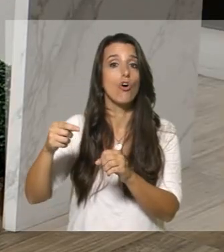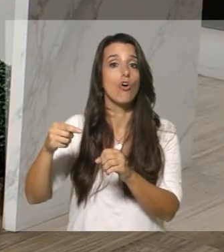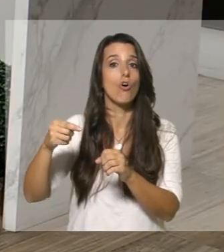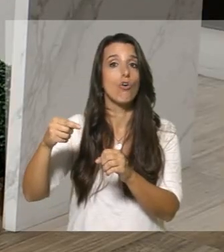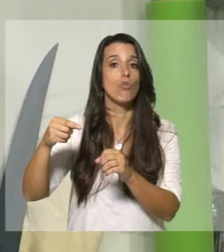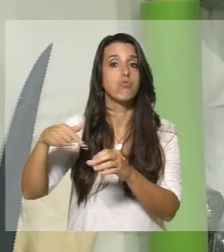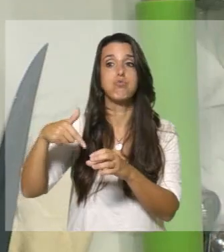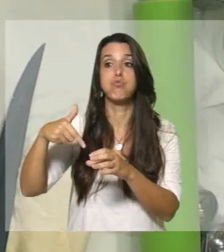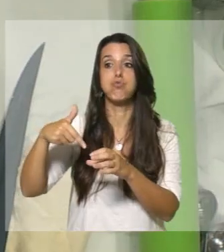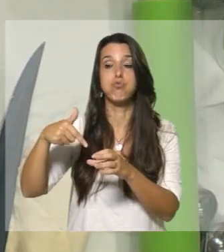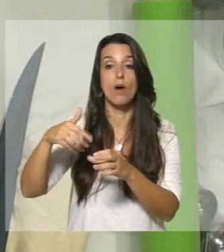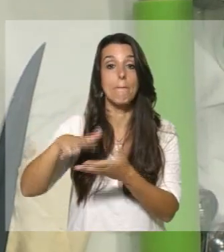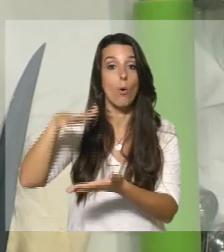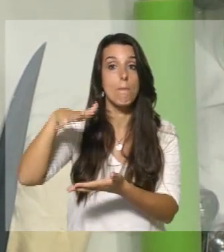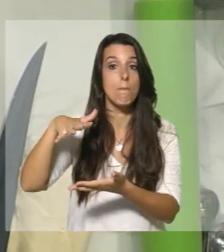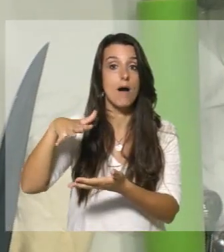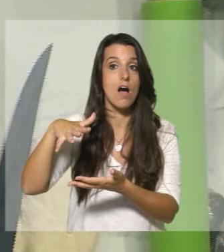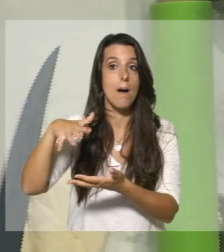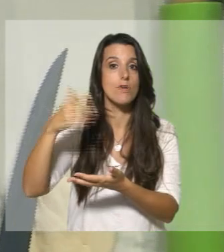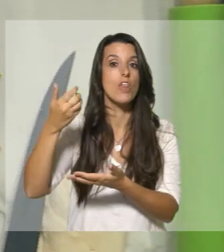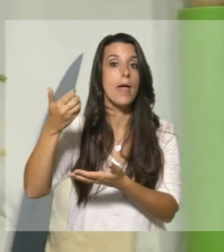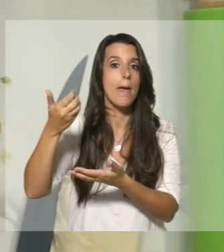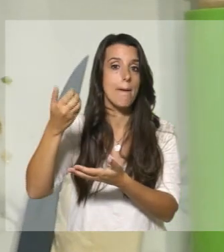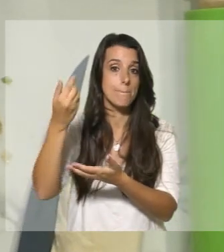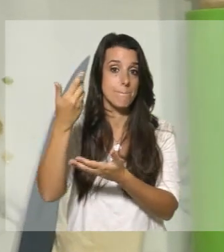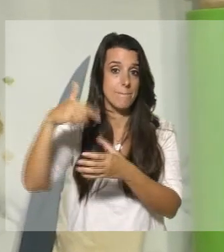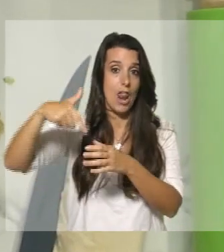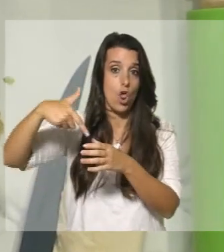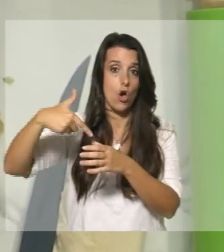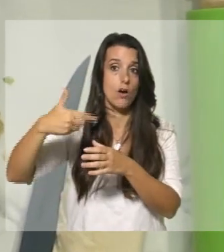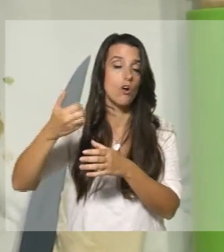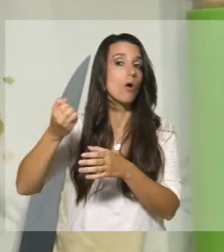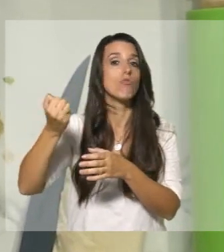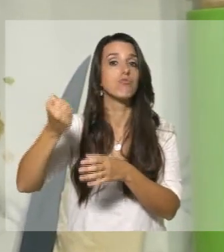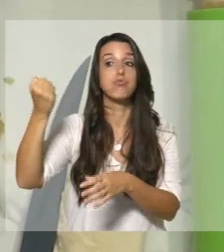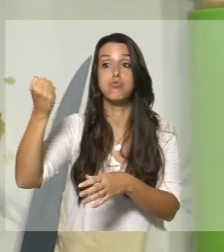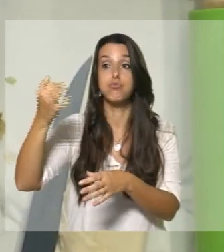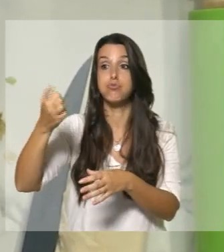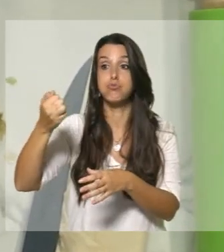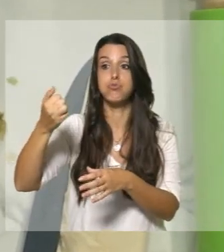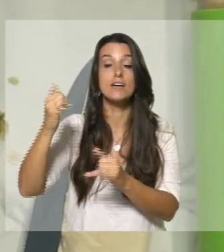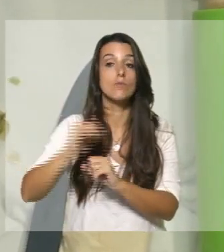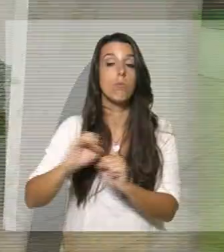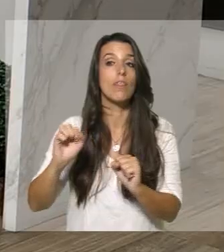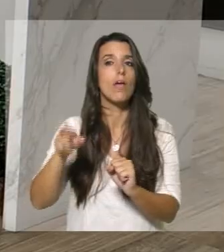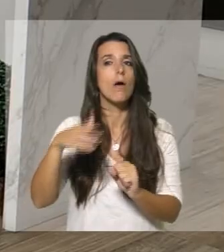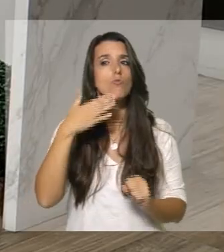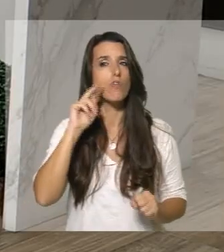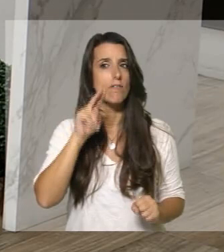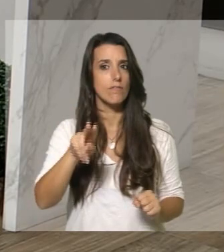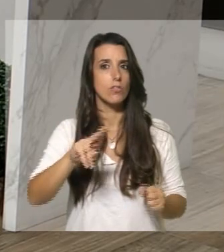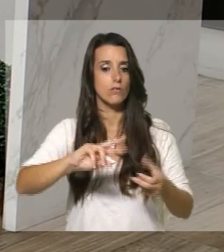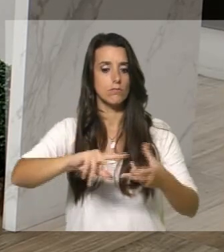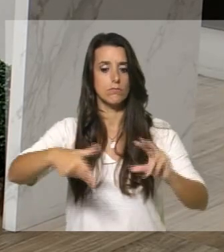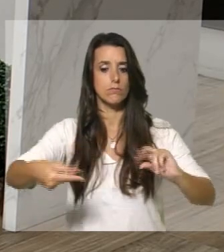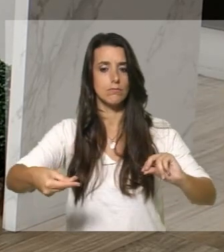bar. Ese. Pero es una chiquitita, manual. Sí, la conozco. Es como que subís y bajás el... Marina, te estoy observando que esos